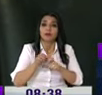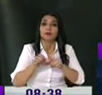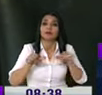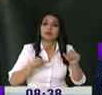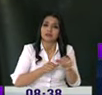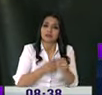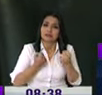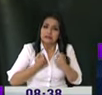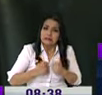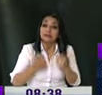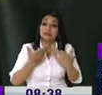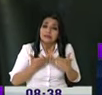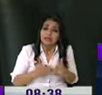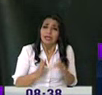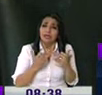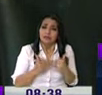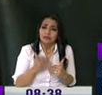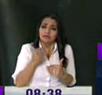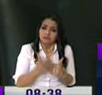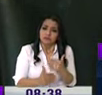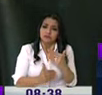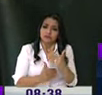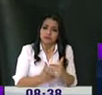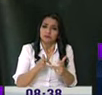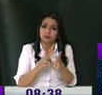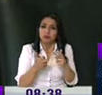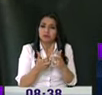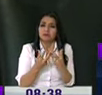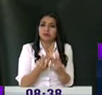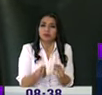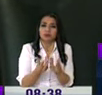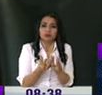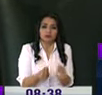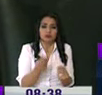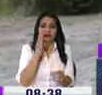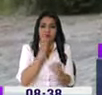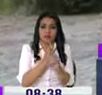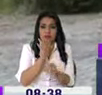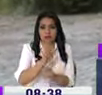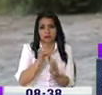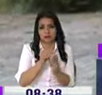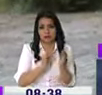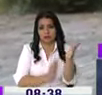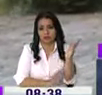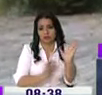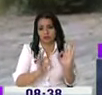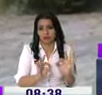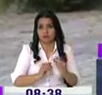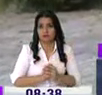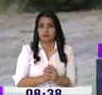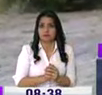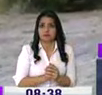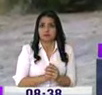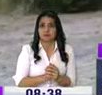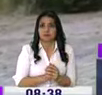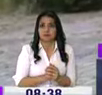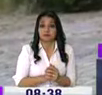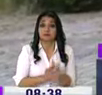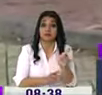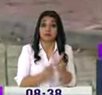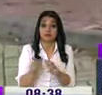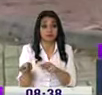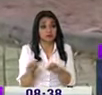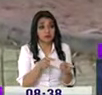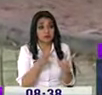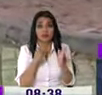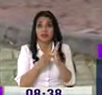tratado de ir limando esas asperezas en pro del proyecto, ¿no? Una de las primeras impresiones que tiene la ciudadanía es al toparse